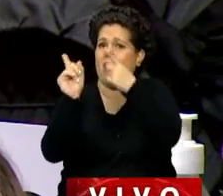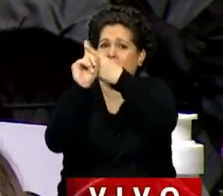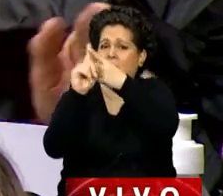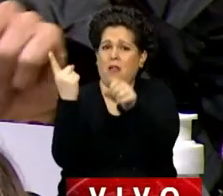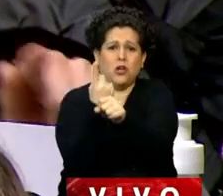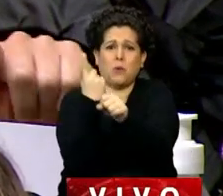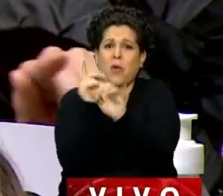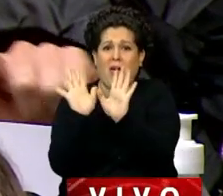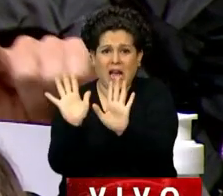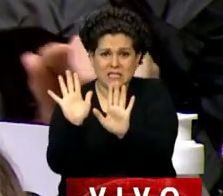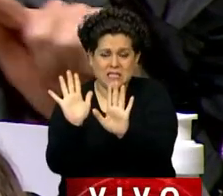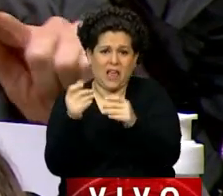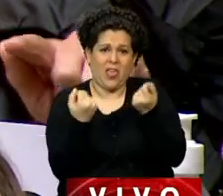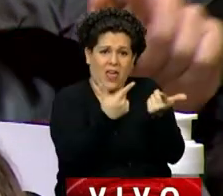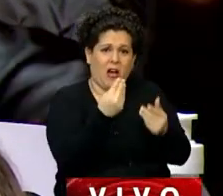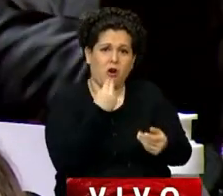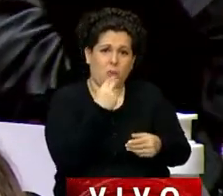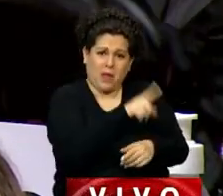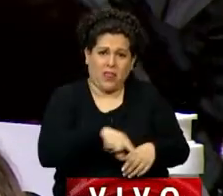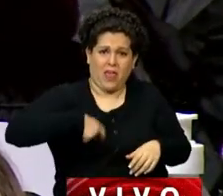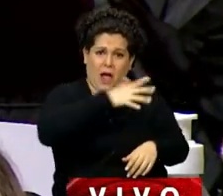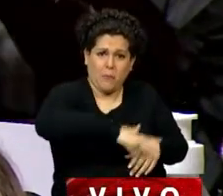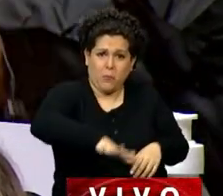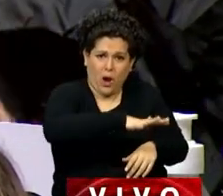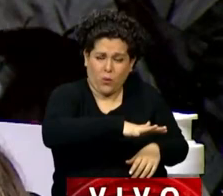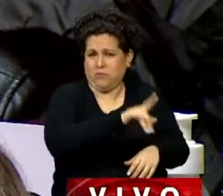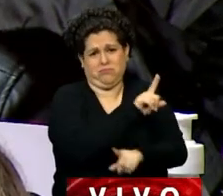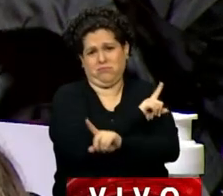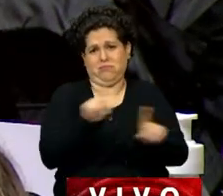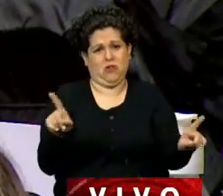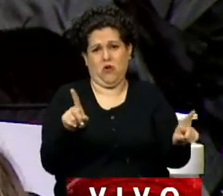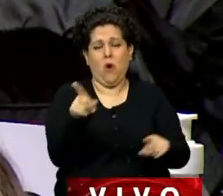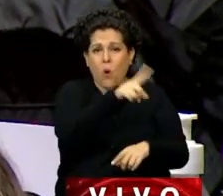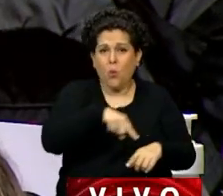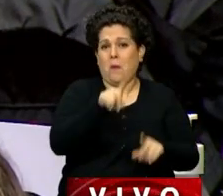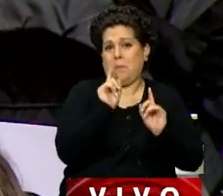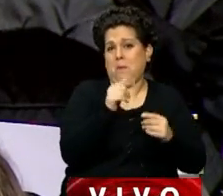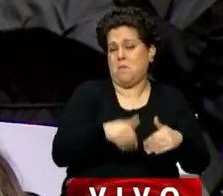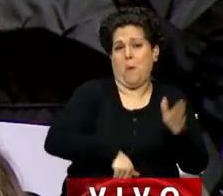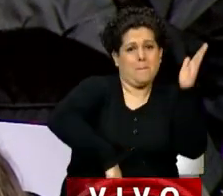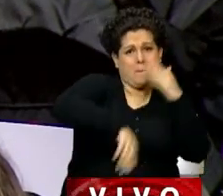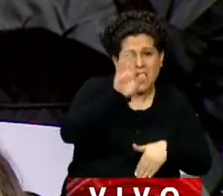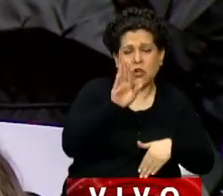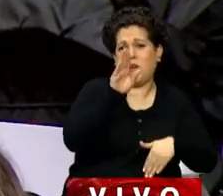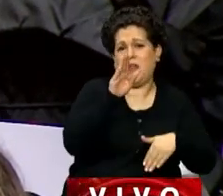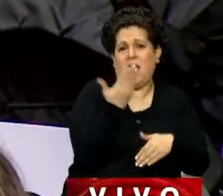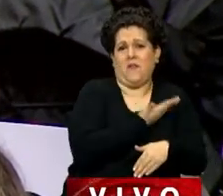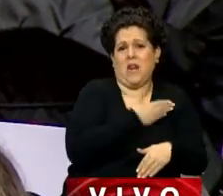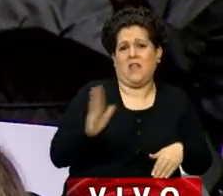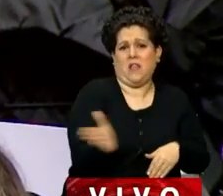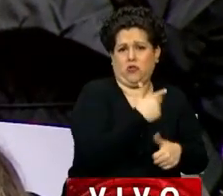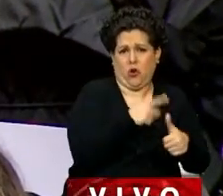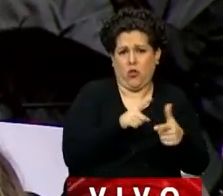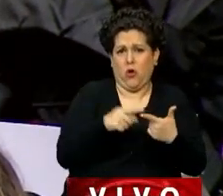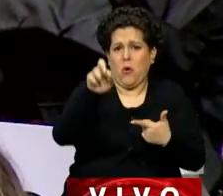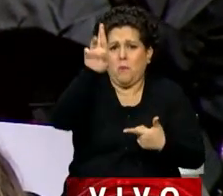pueblo. Y ese acuerdo con el FMI lo votó la mayoría del Frente de Todos y lo votó Junto por el Cambio, que fue quien tomó